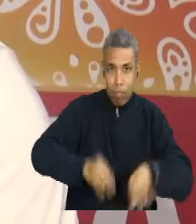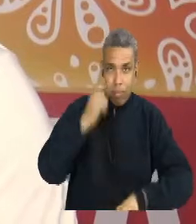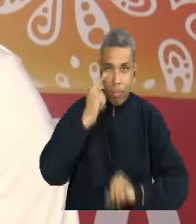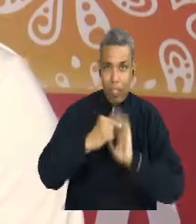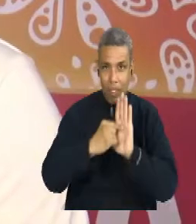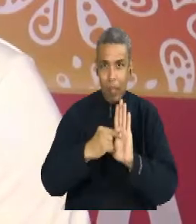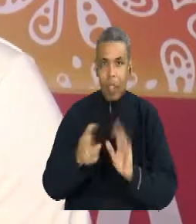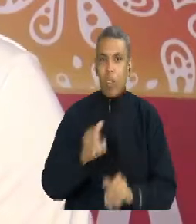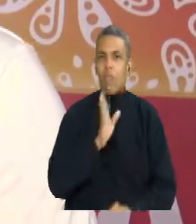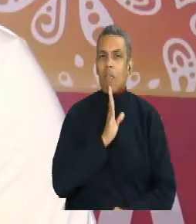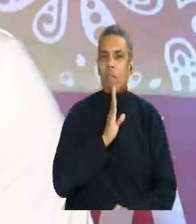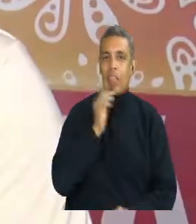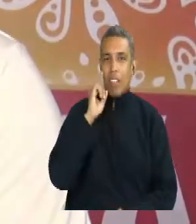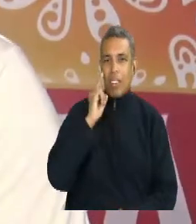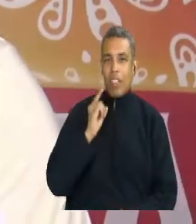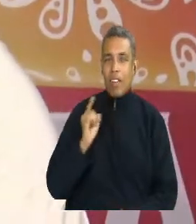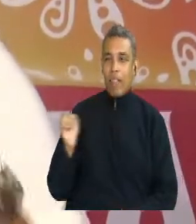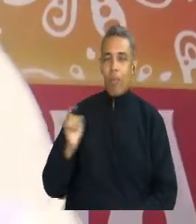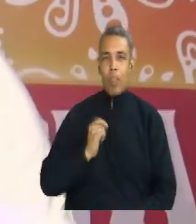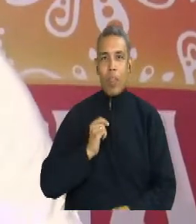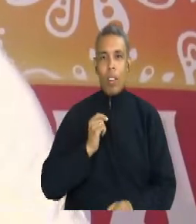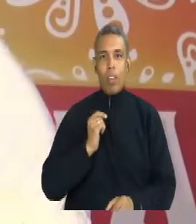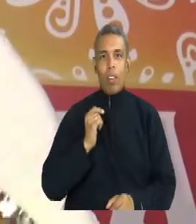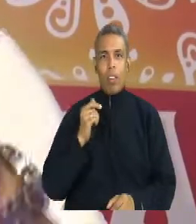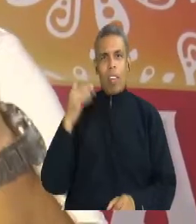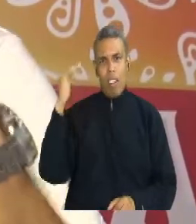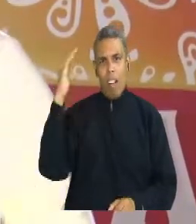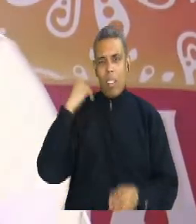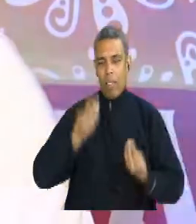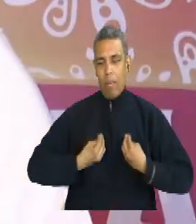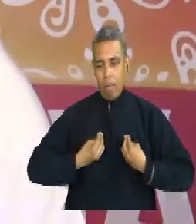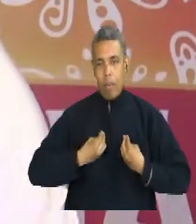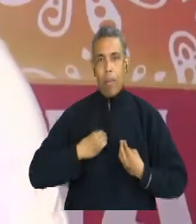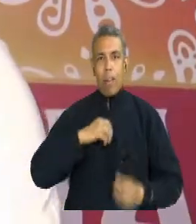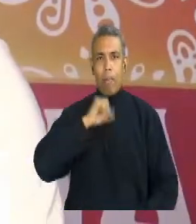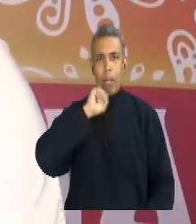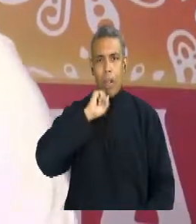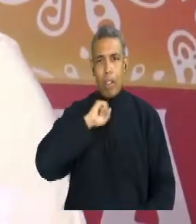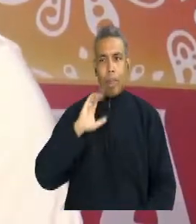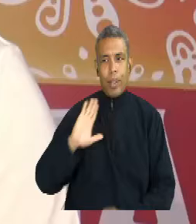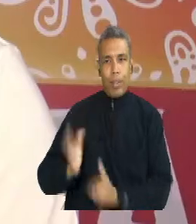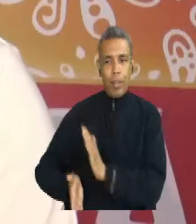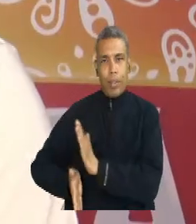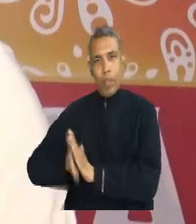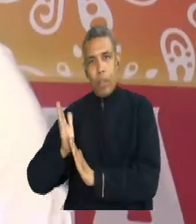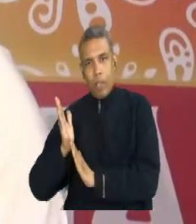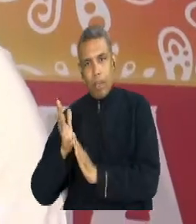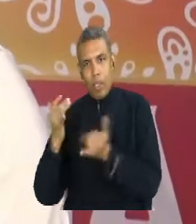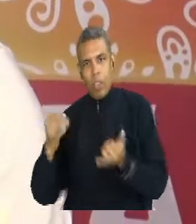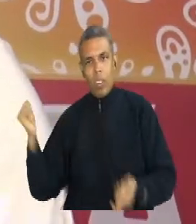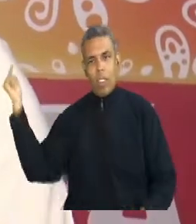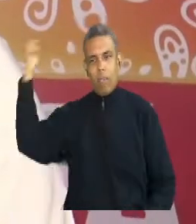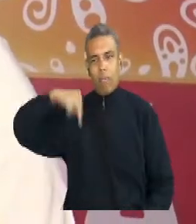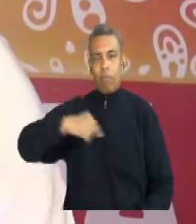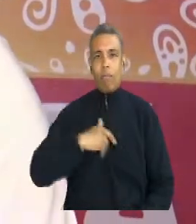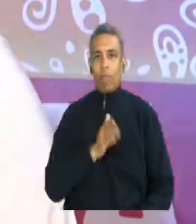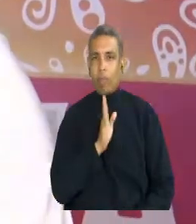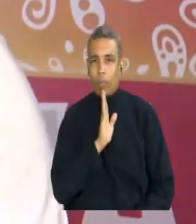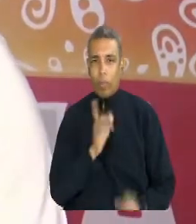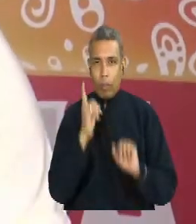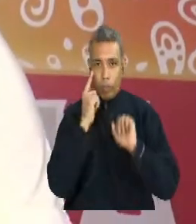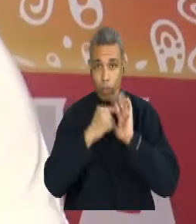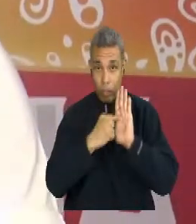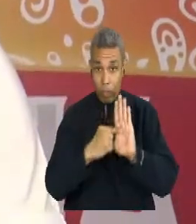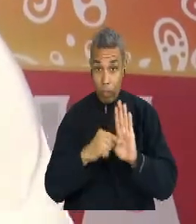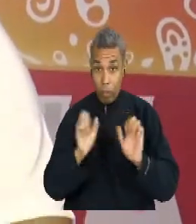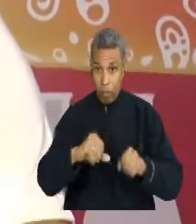como invitado a un DJ que fue residente de esta casa, la casa de la cervecería y de su casa. Así que voy a mostrarles algo de lo que él